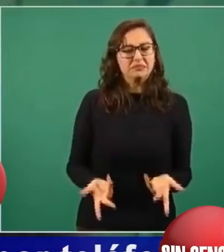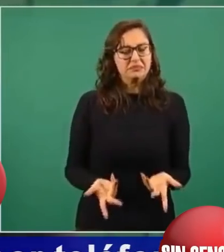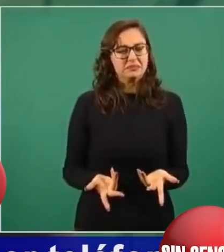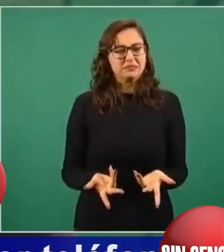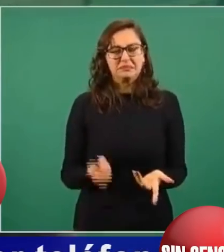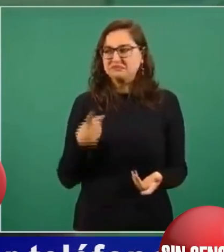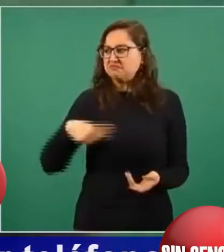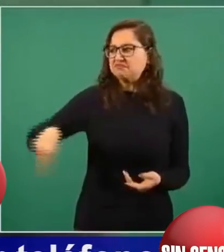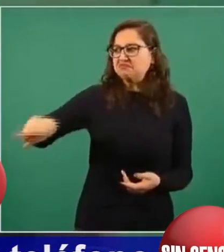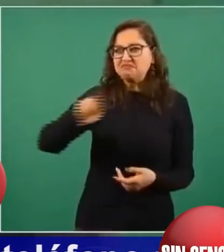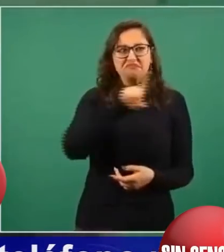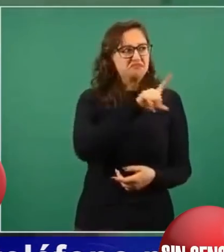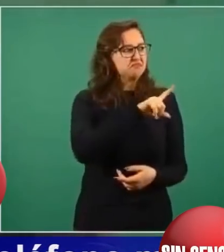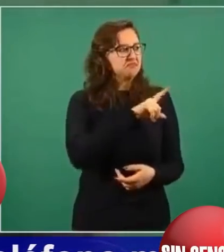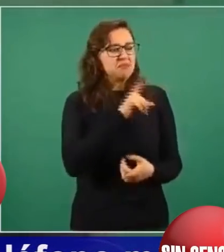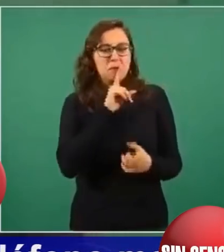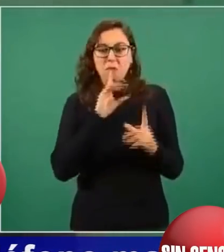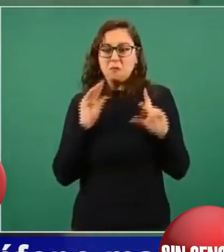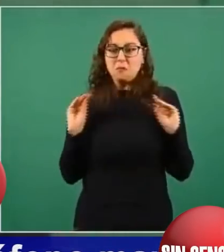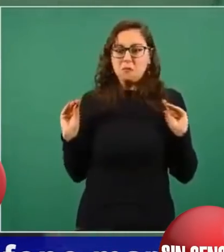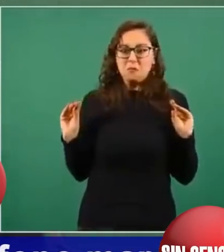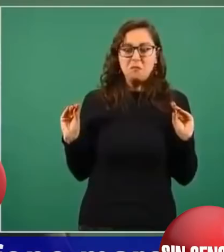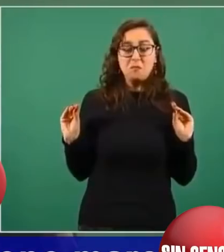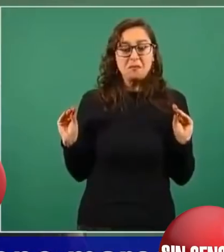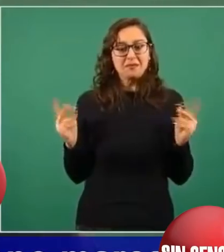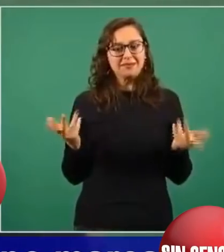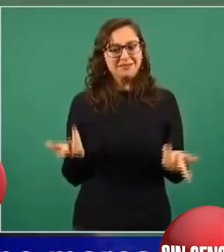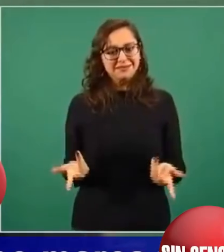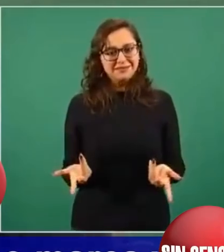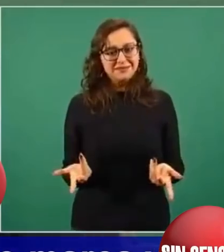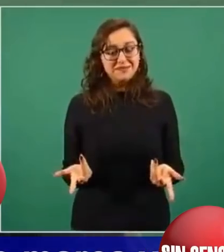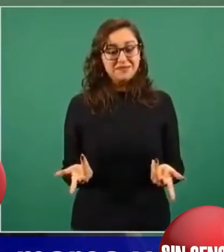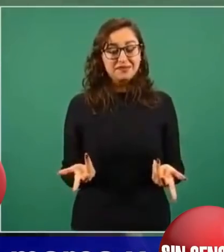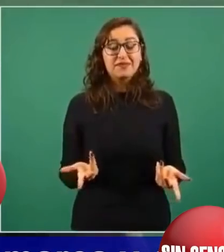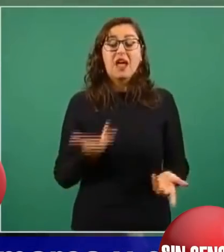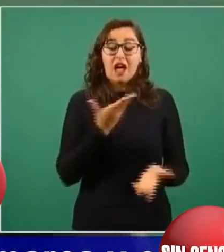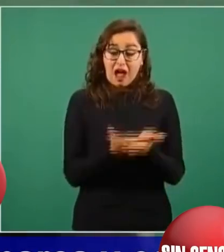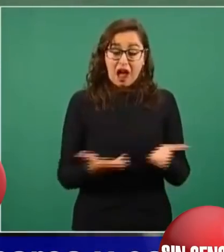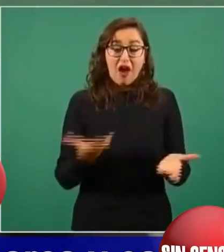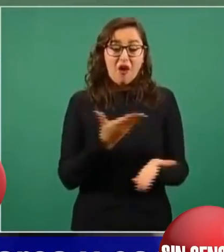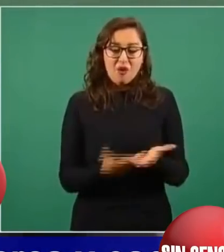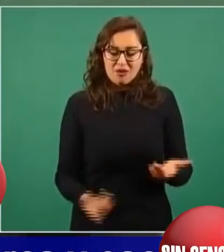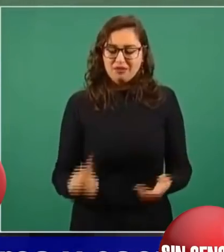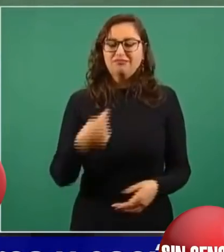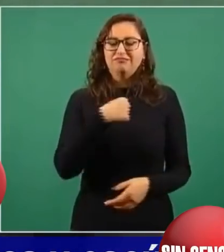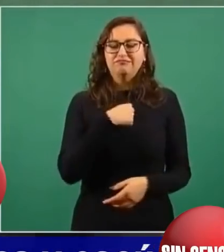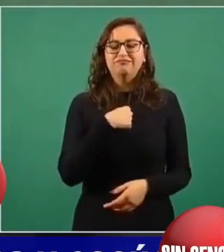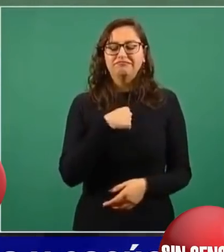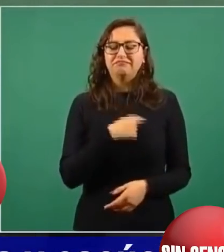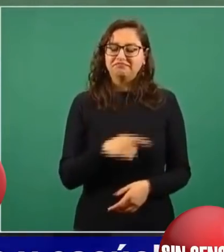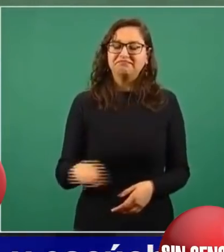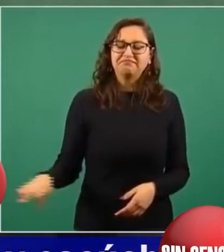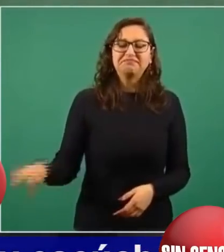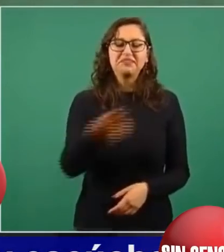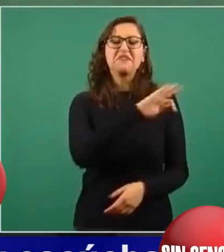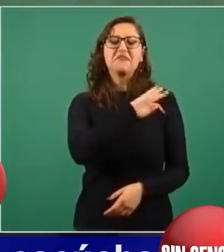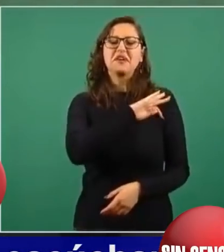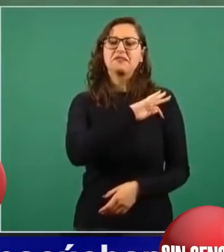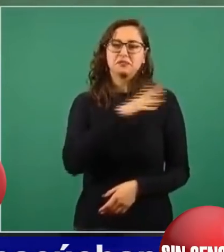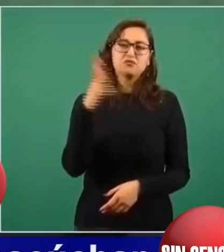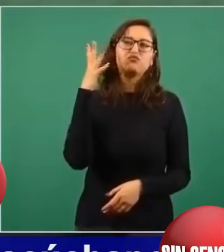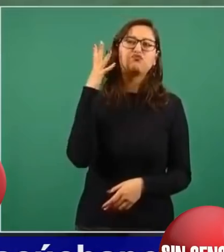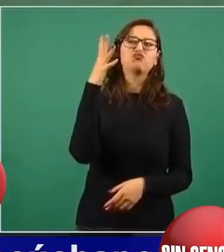Entonces, yo tengo por eso mucha fe en el porvenir,